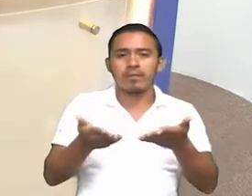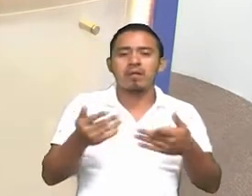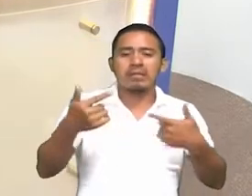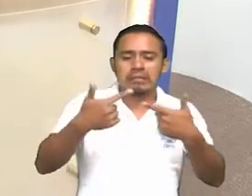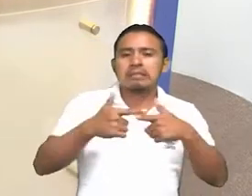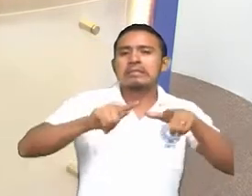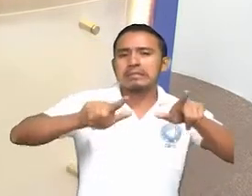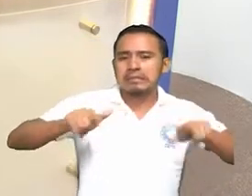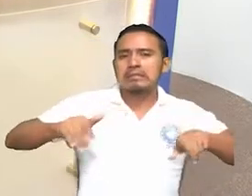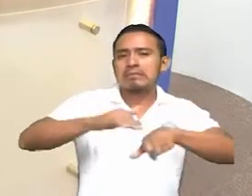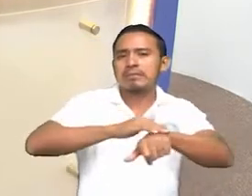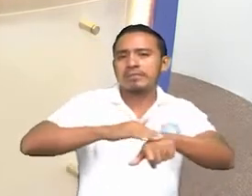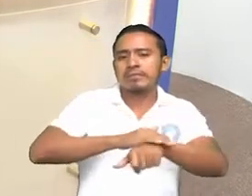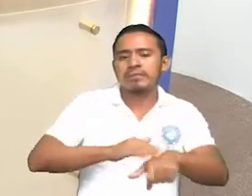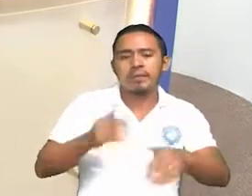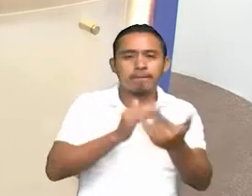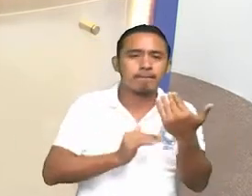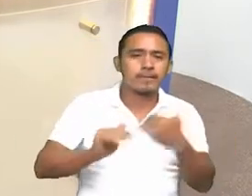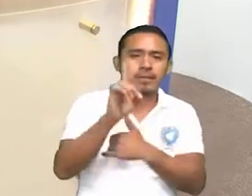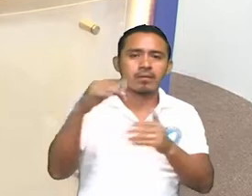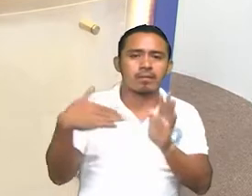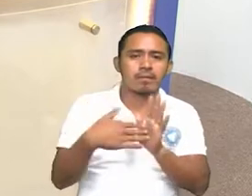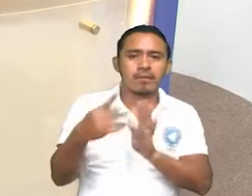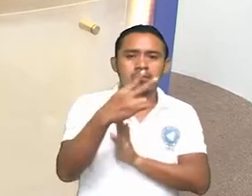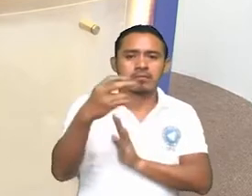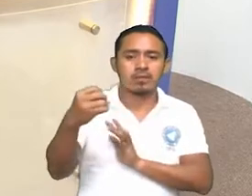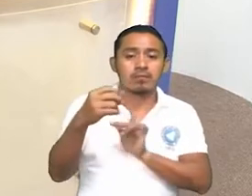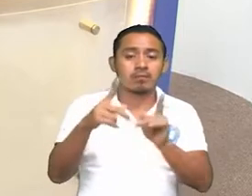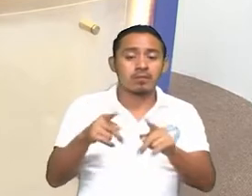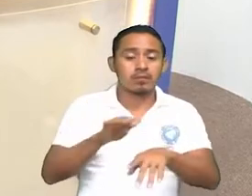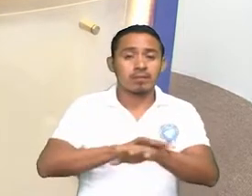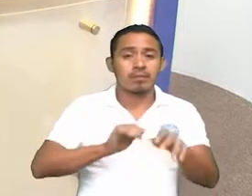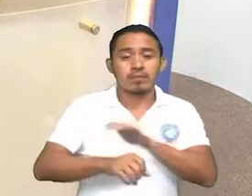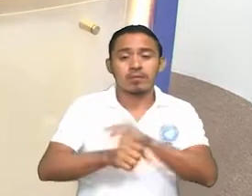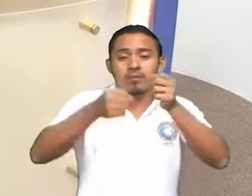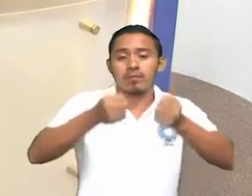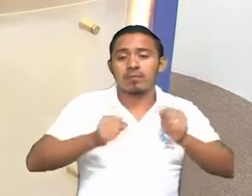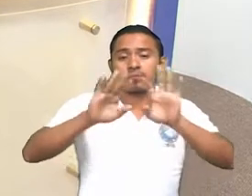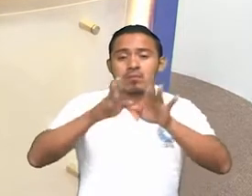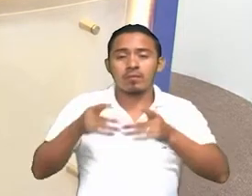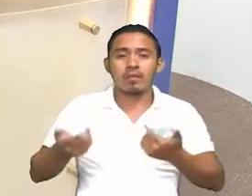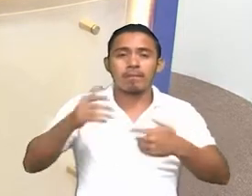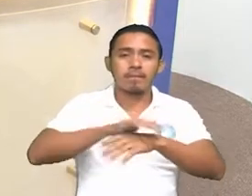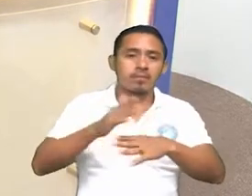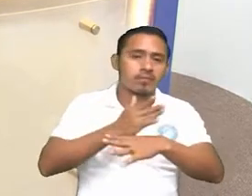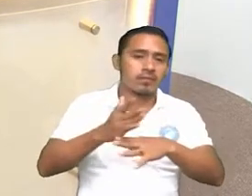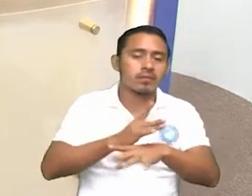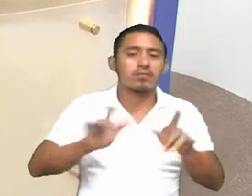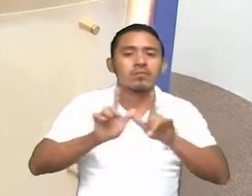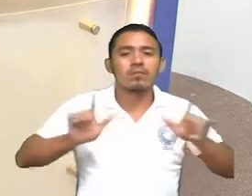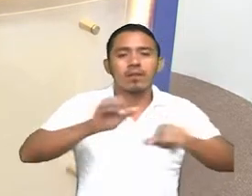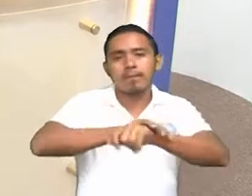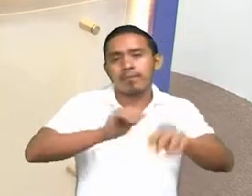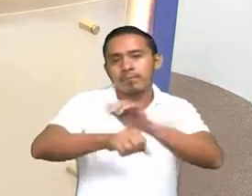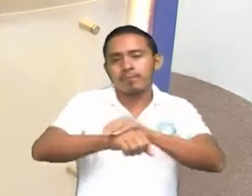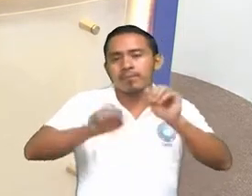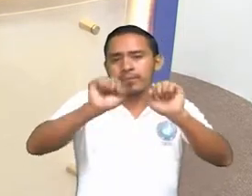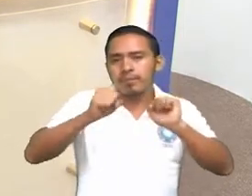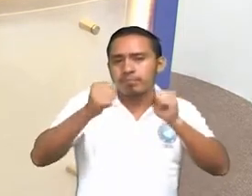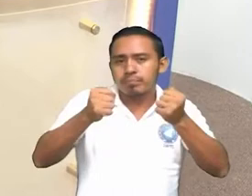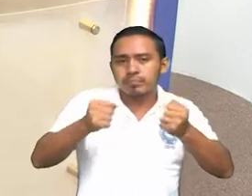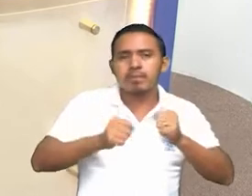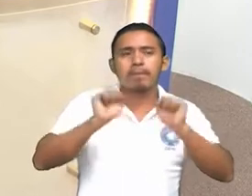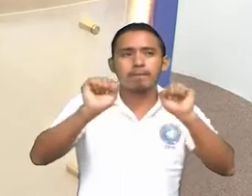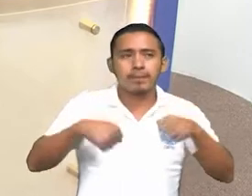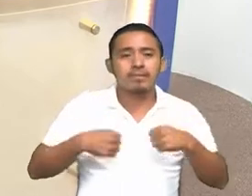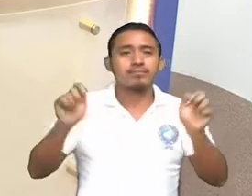de convivencia familiar a más de 1,200 presos y presas de los distintos centros penitenciarios del país, quienes podrán disfrutar